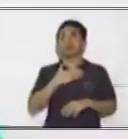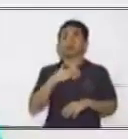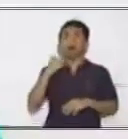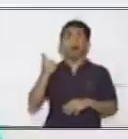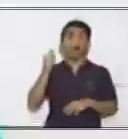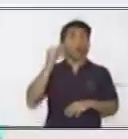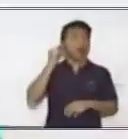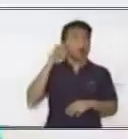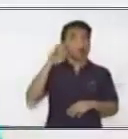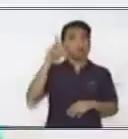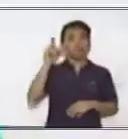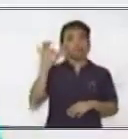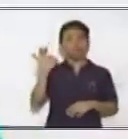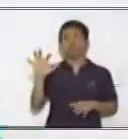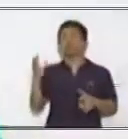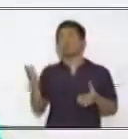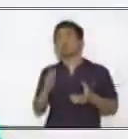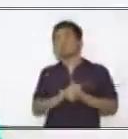¿Y qué pasa